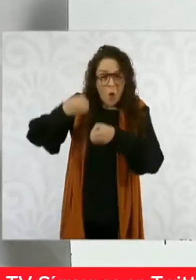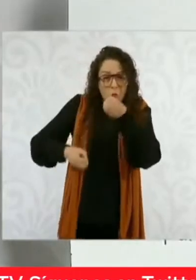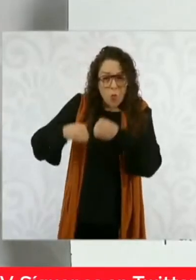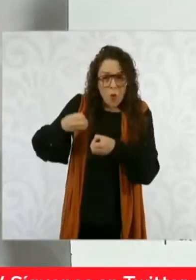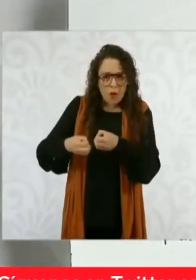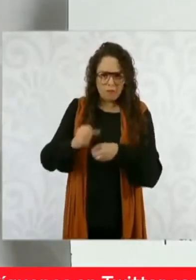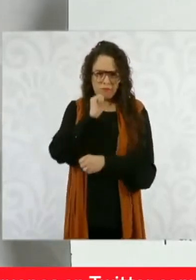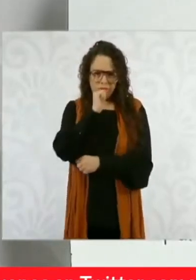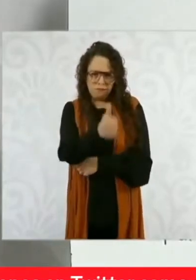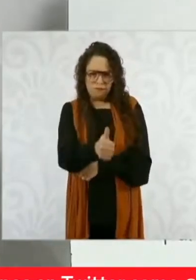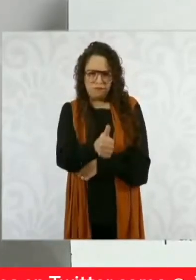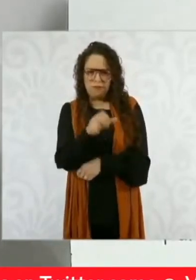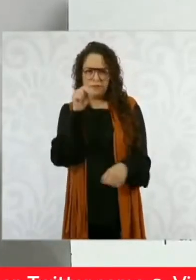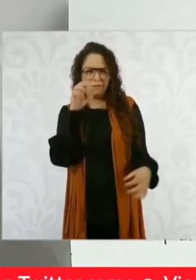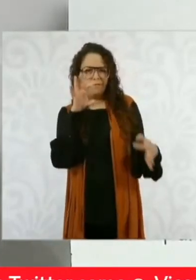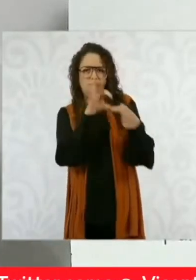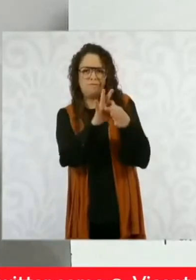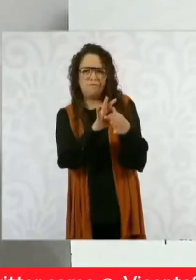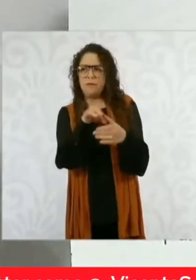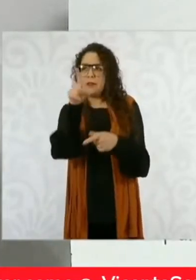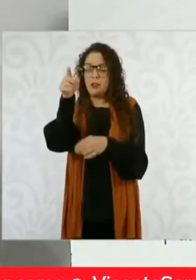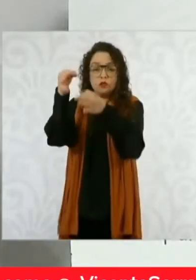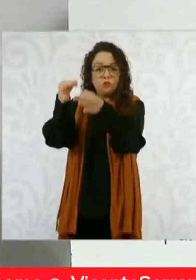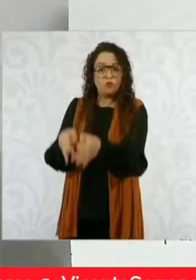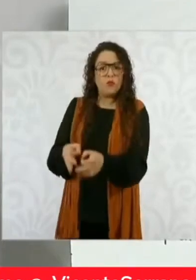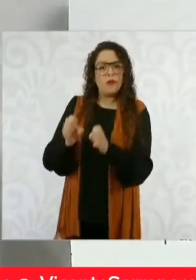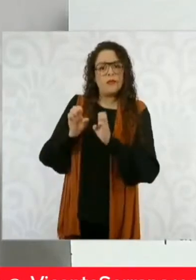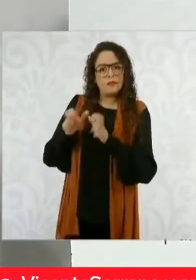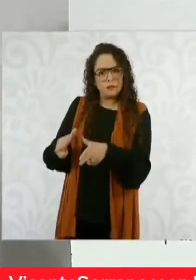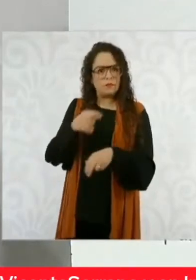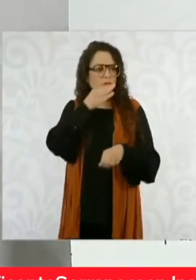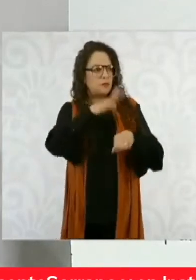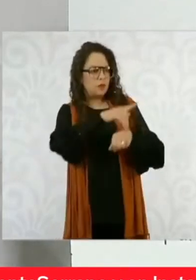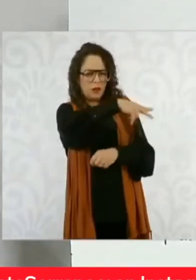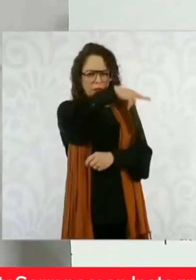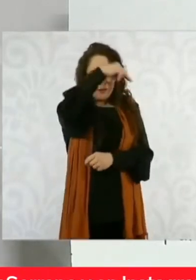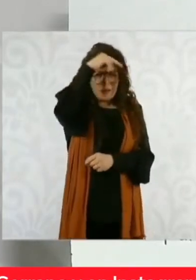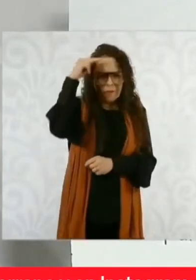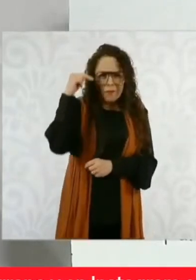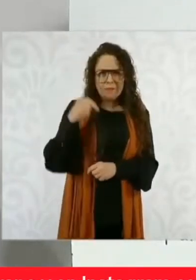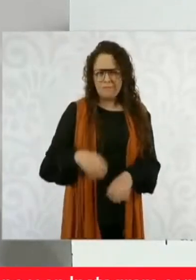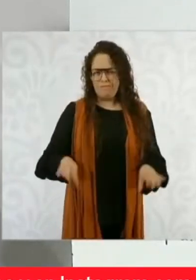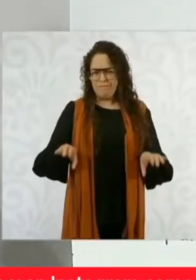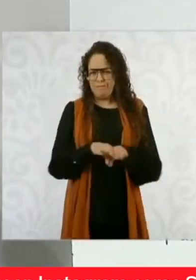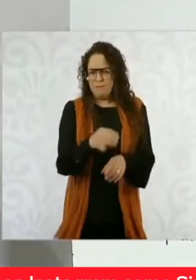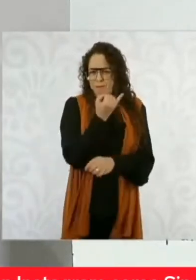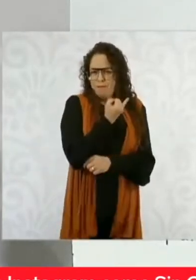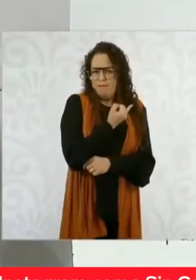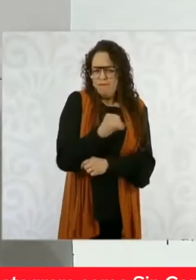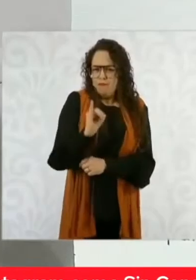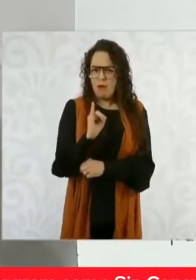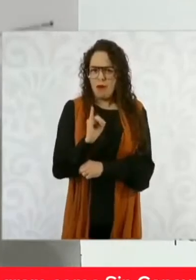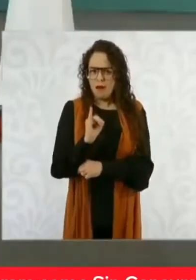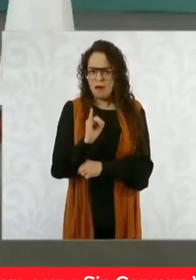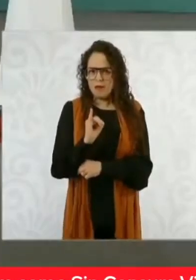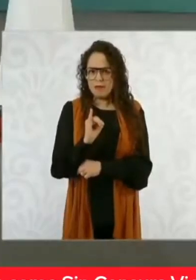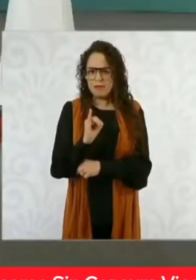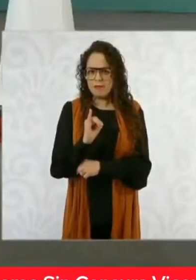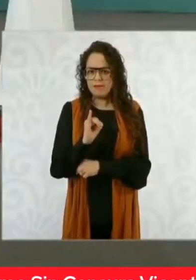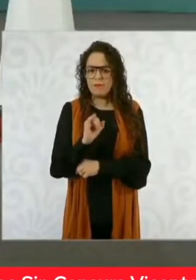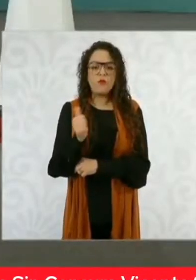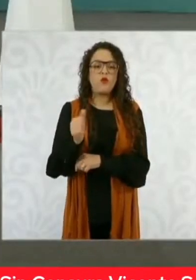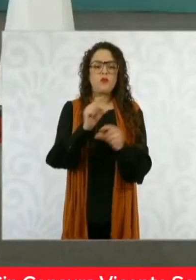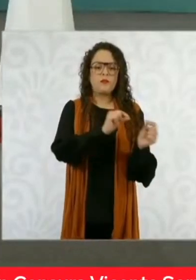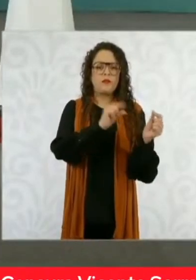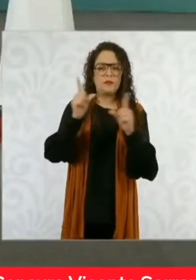chiapaneco y lo notifican en Nayarit. ¿Cómo se iba a enterar? En un domicilio que quién sabe de quién era. La que sigue,